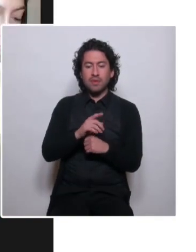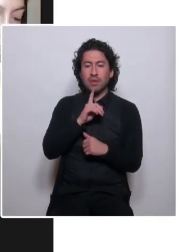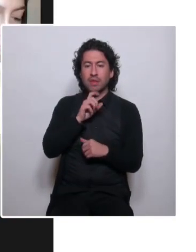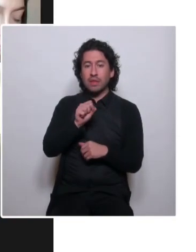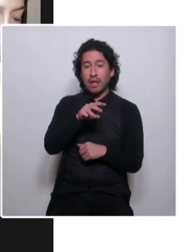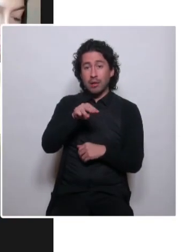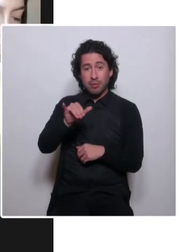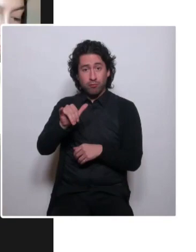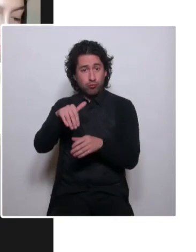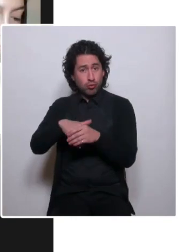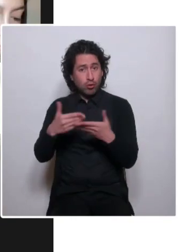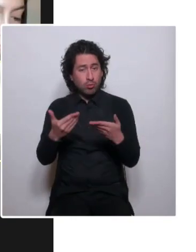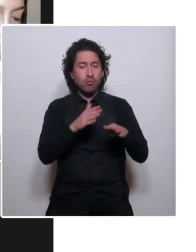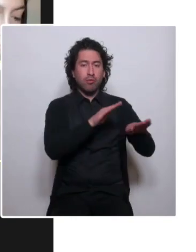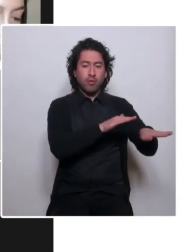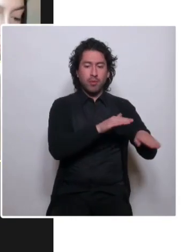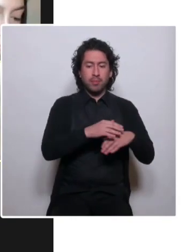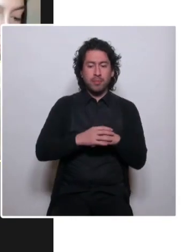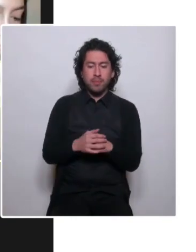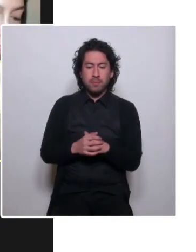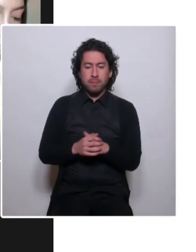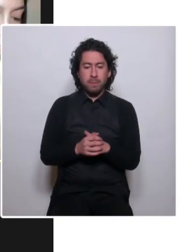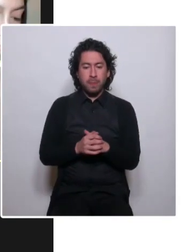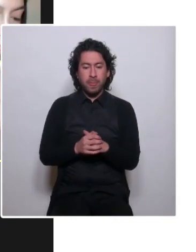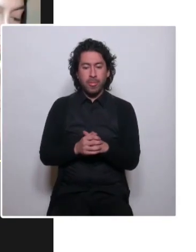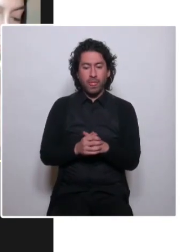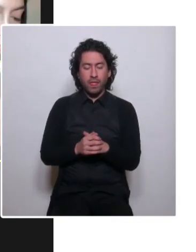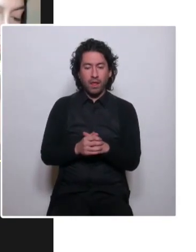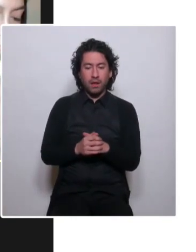A favor, señor secretario.